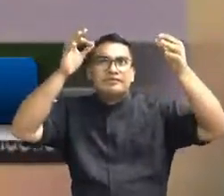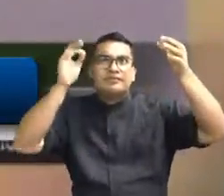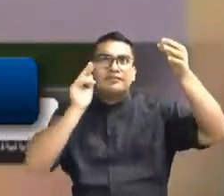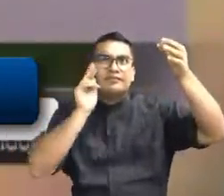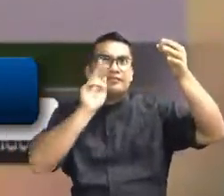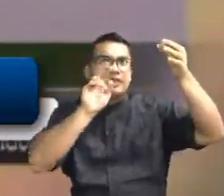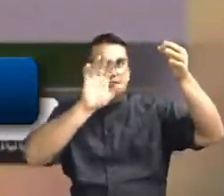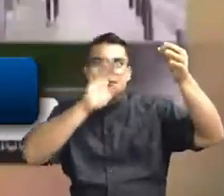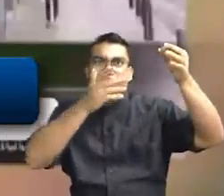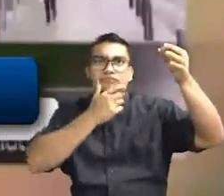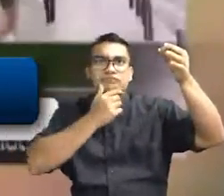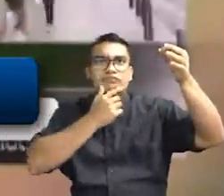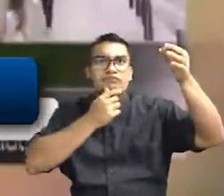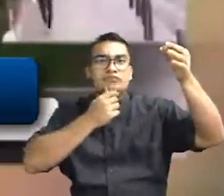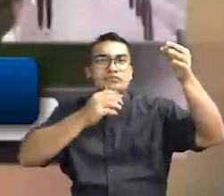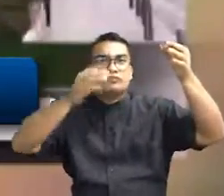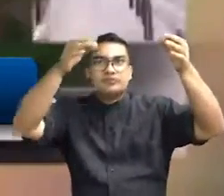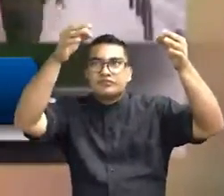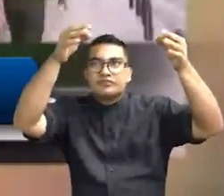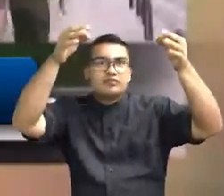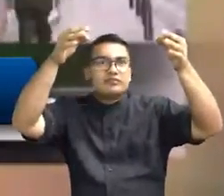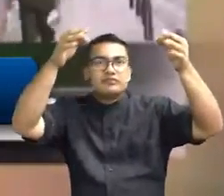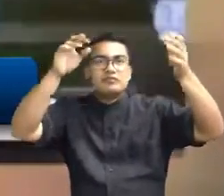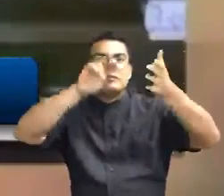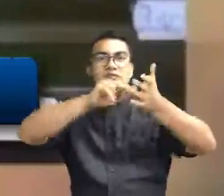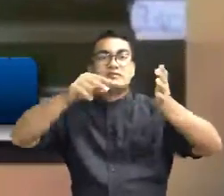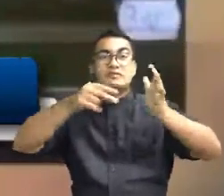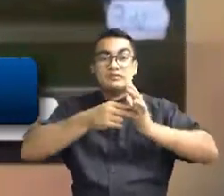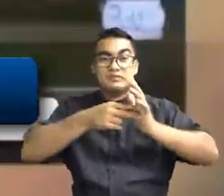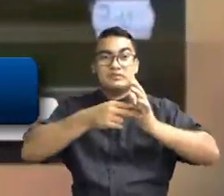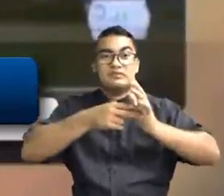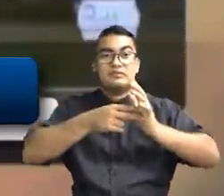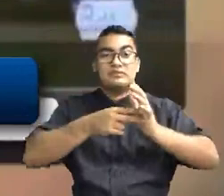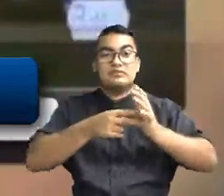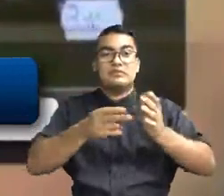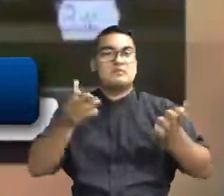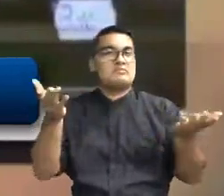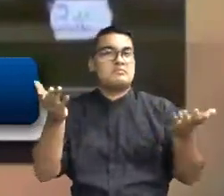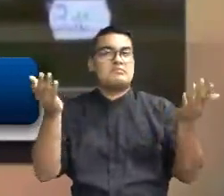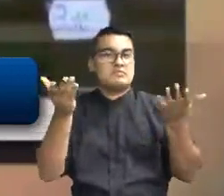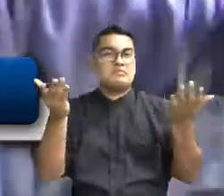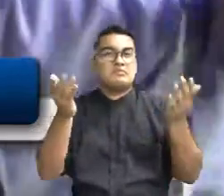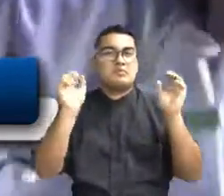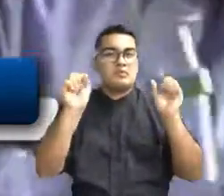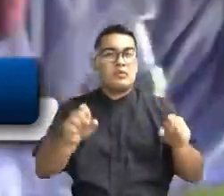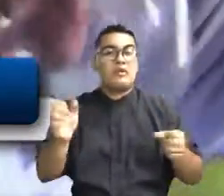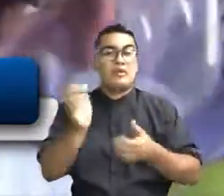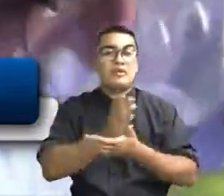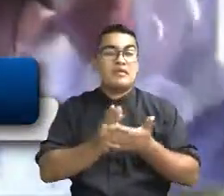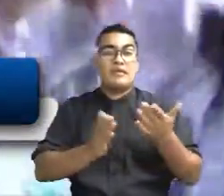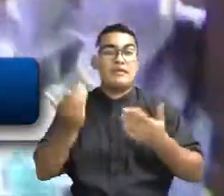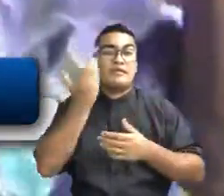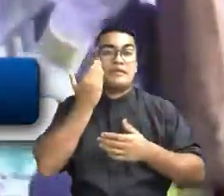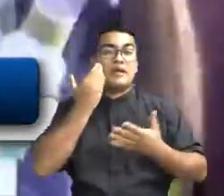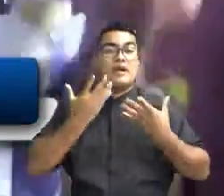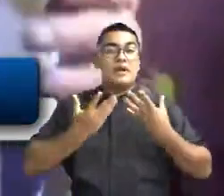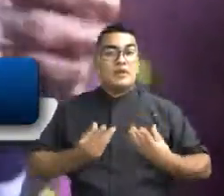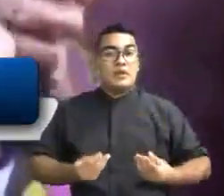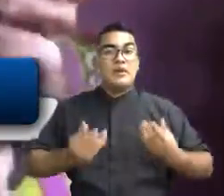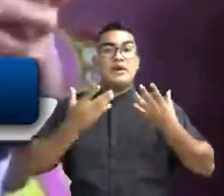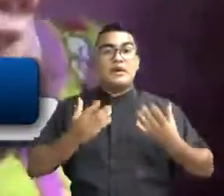las evaluamos y evaluamos datos radiológicos sugerentes de enfermedad pulmonar obstructiva crónica, porque una